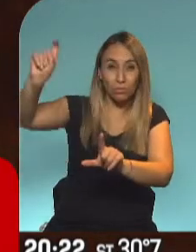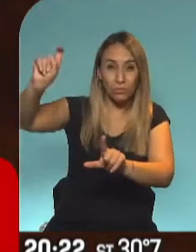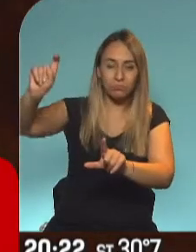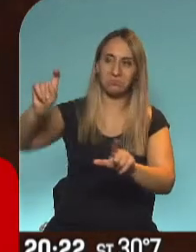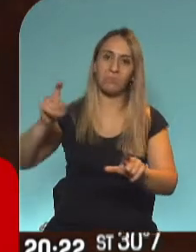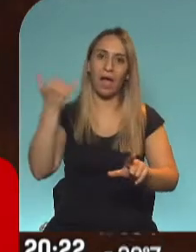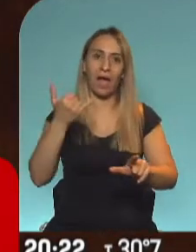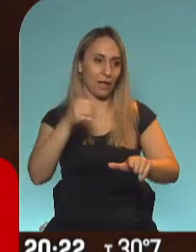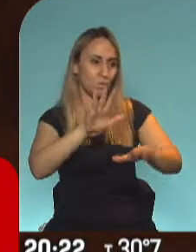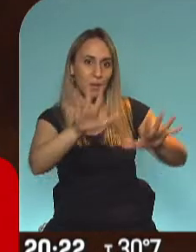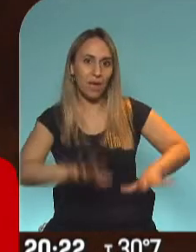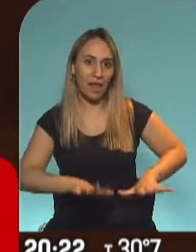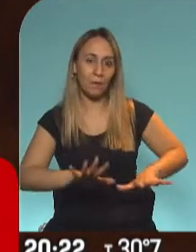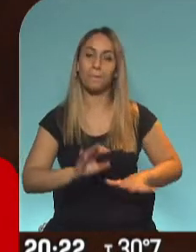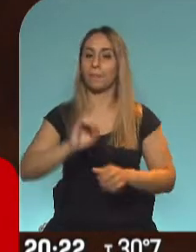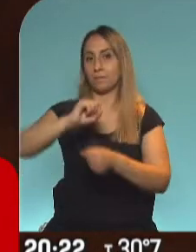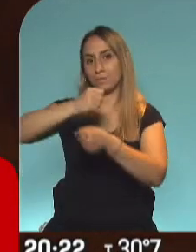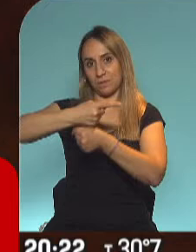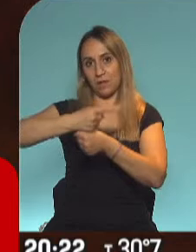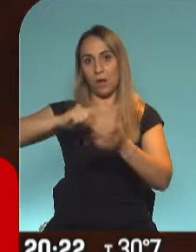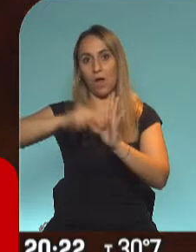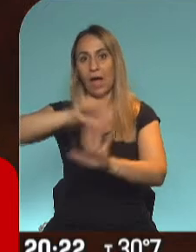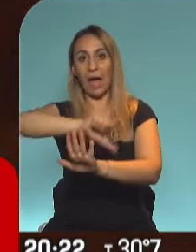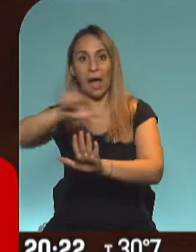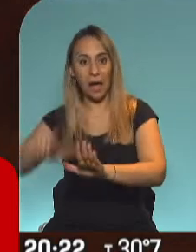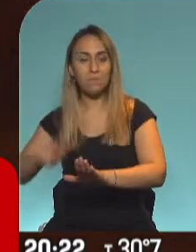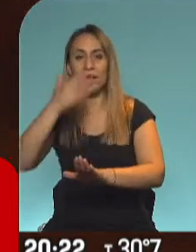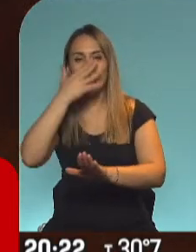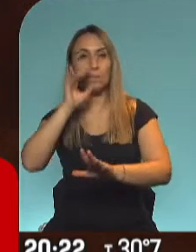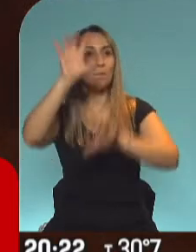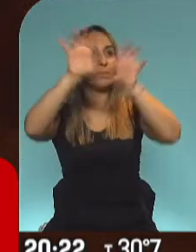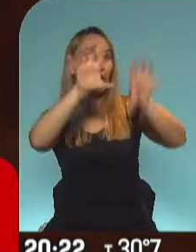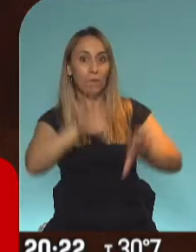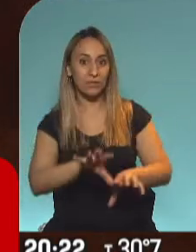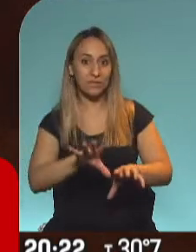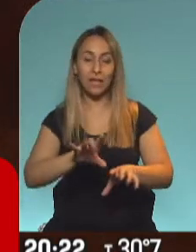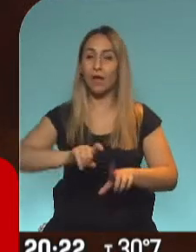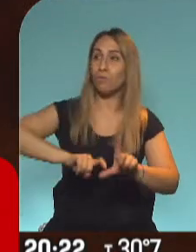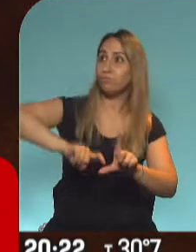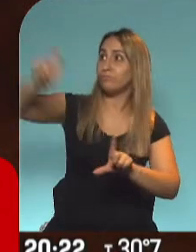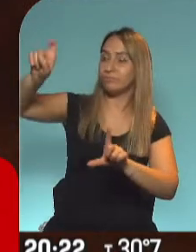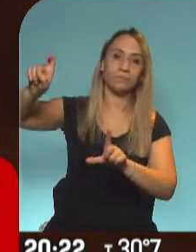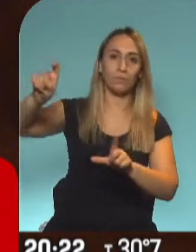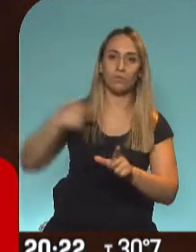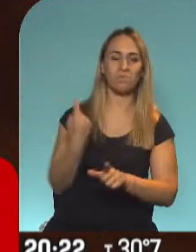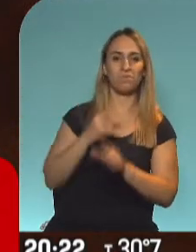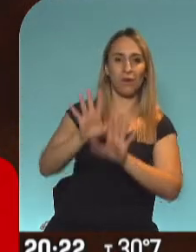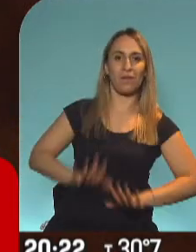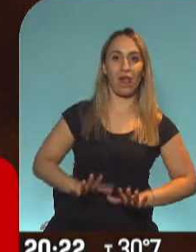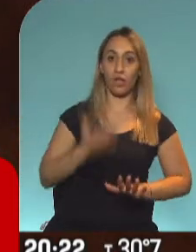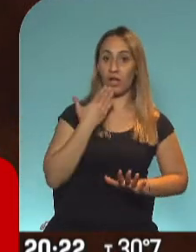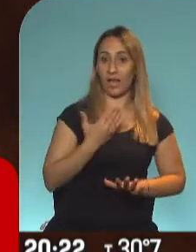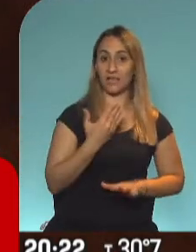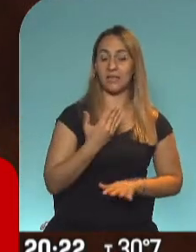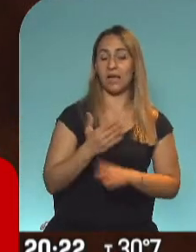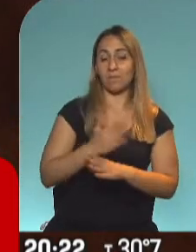pico, sobre todo en AMBA primero, y después en las provincias, y a ese pico lo pudimos trabajar con que todos los argentinos